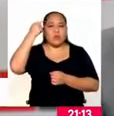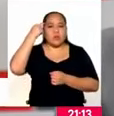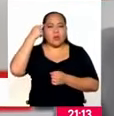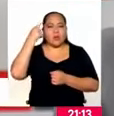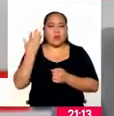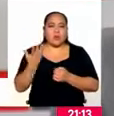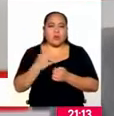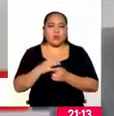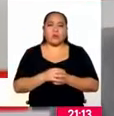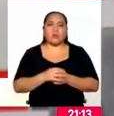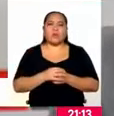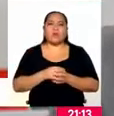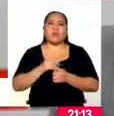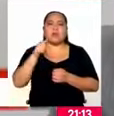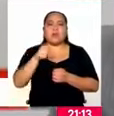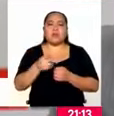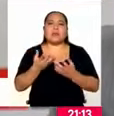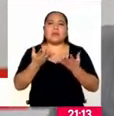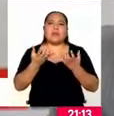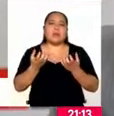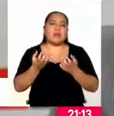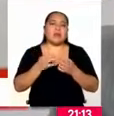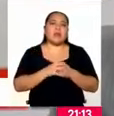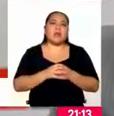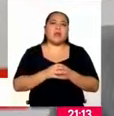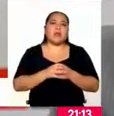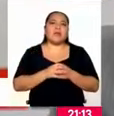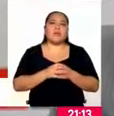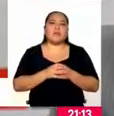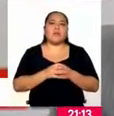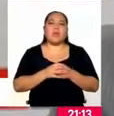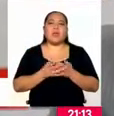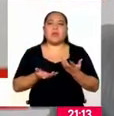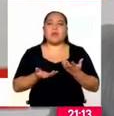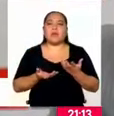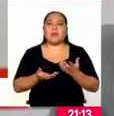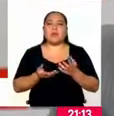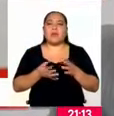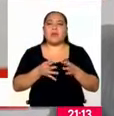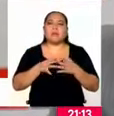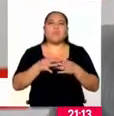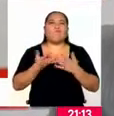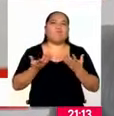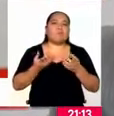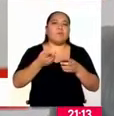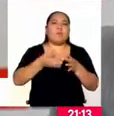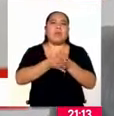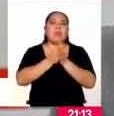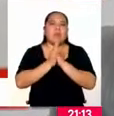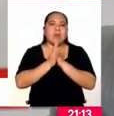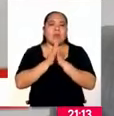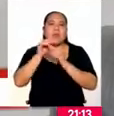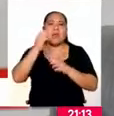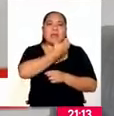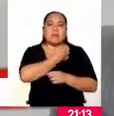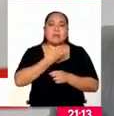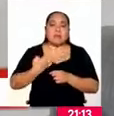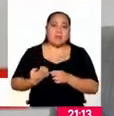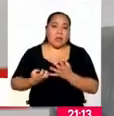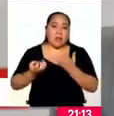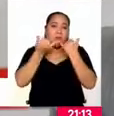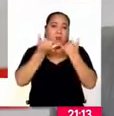esencialmente, que se pretende chantajear al gobierno de turno mediante la violencia, con atentados